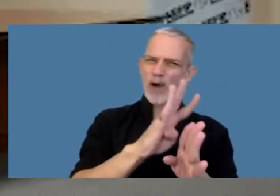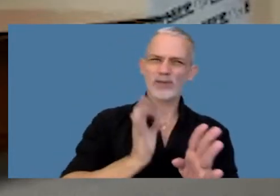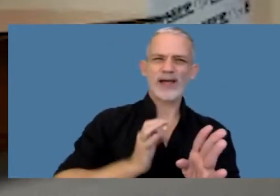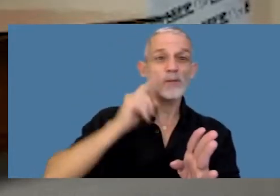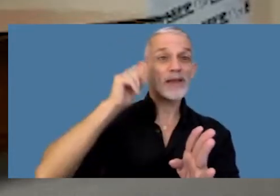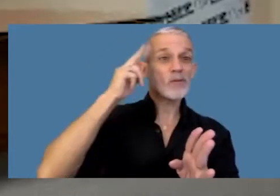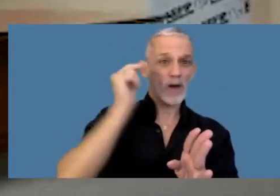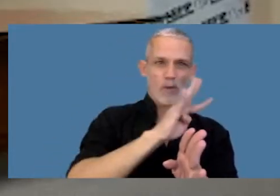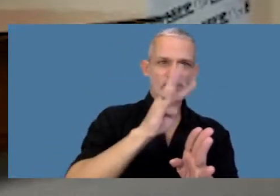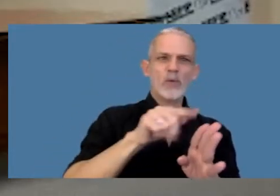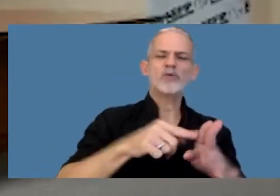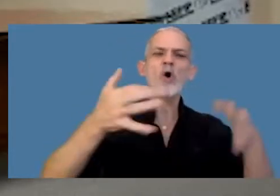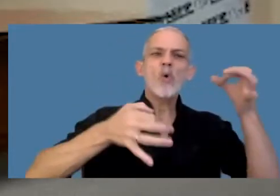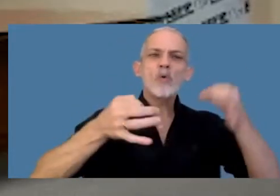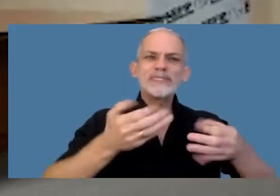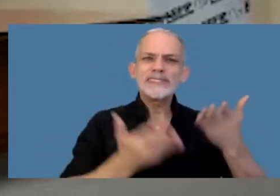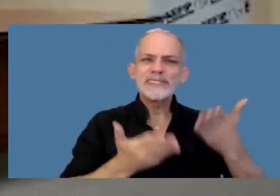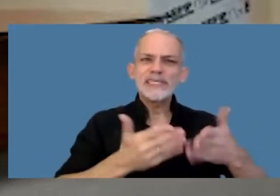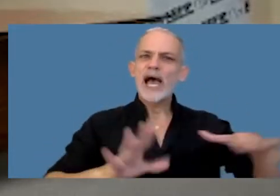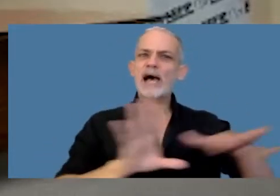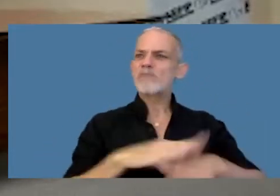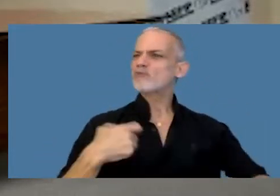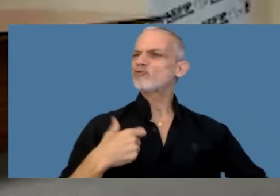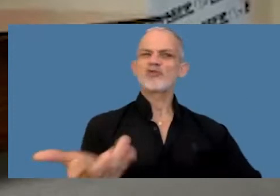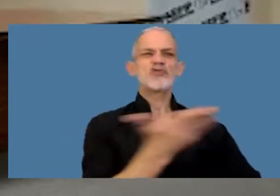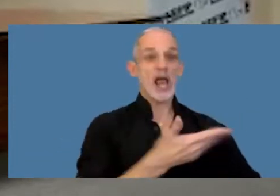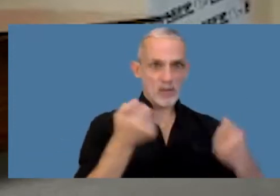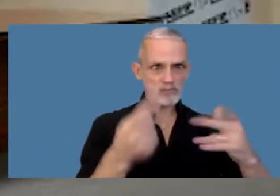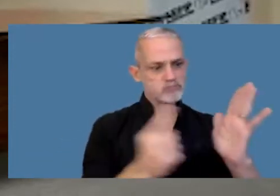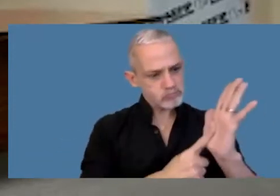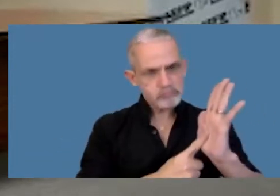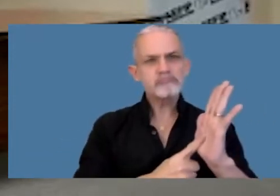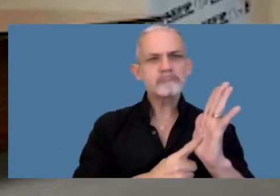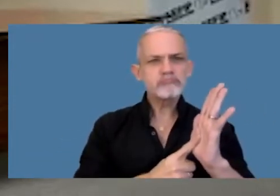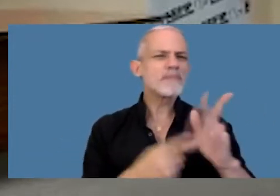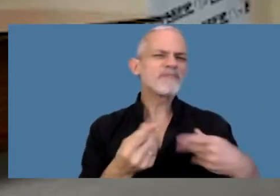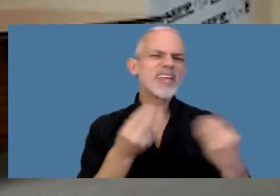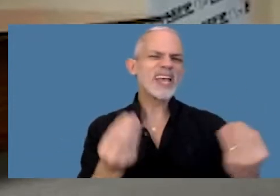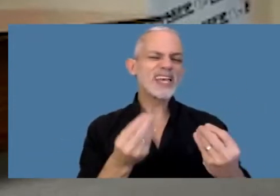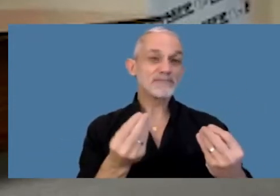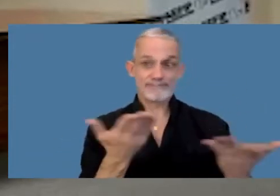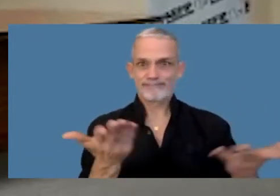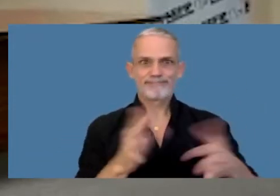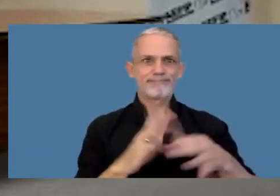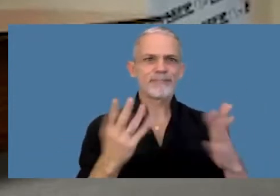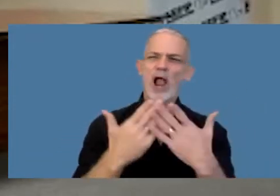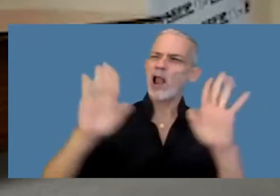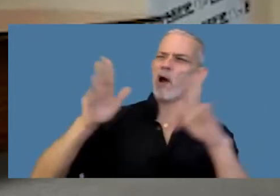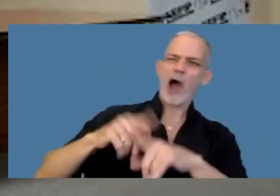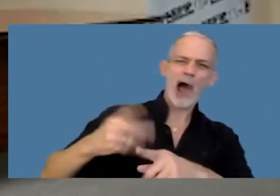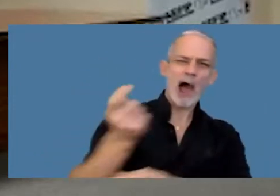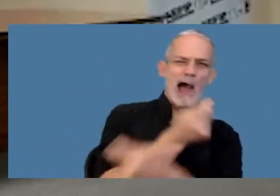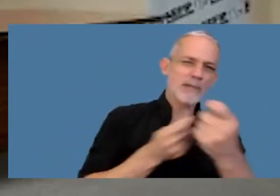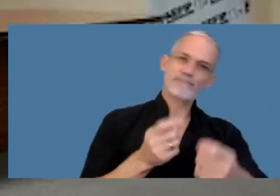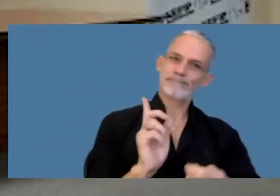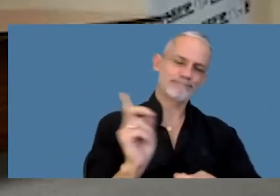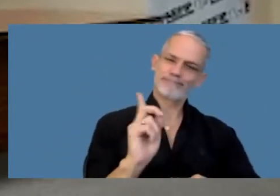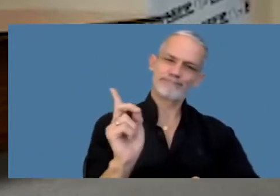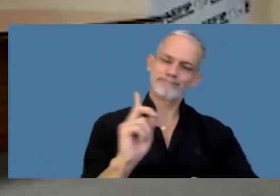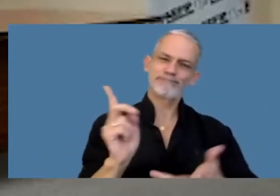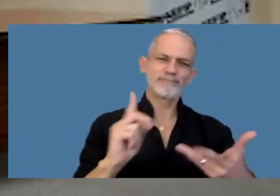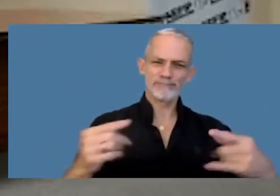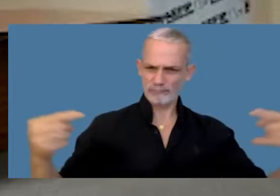justicia social. Cuando se habla de justicia social, no se puede hablar de liberalismo, porque está en las